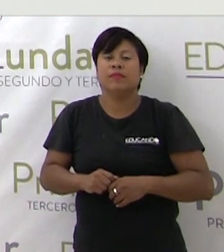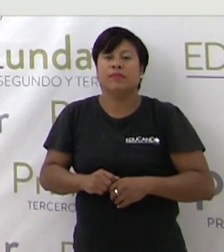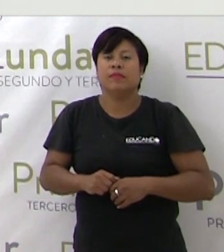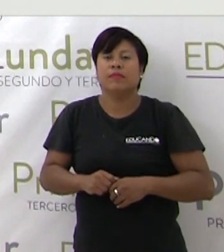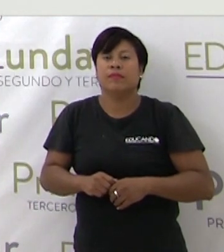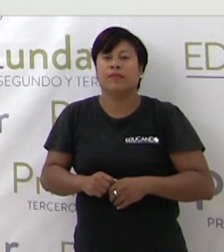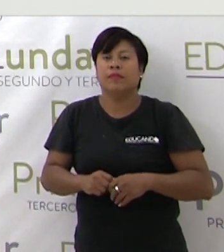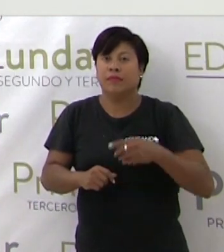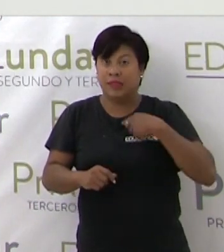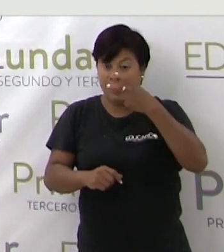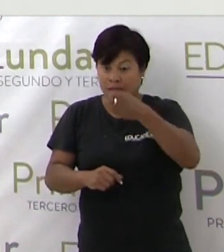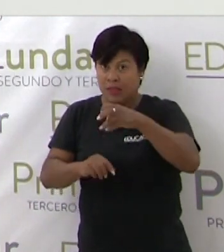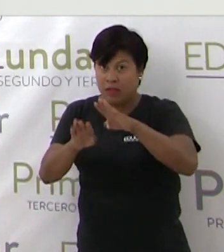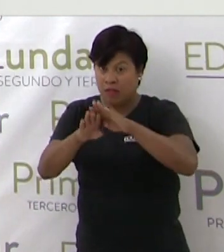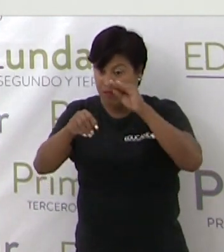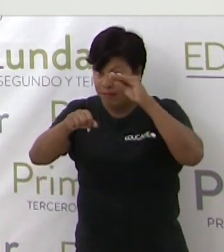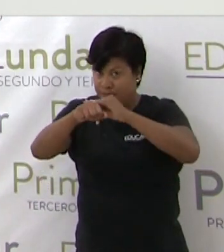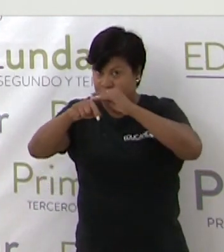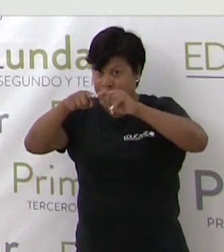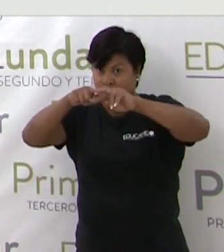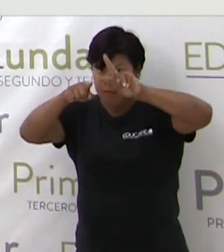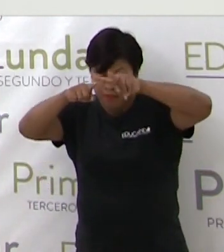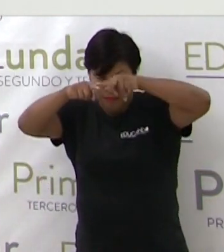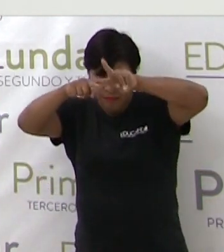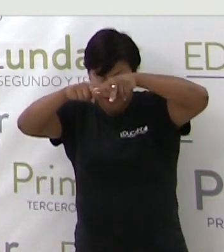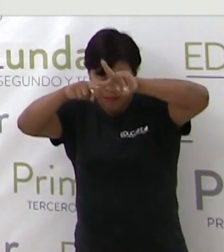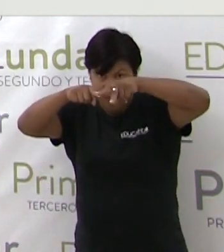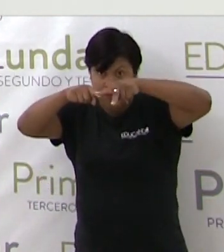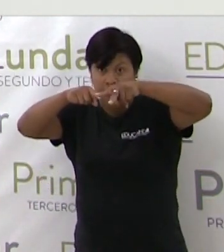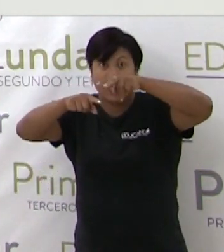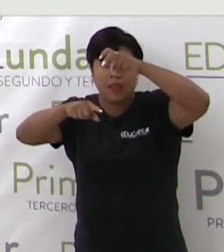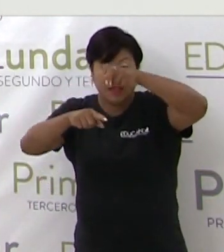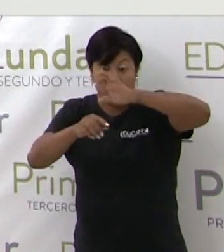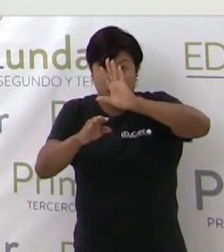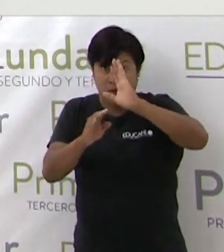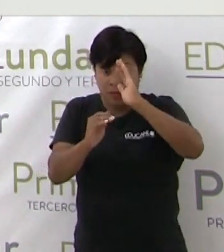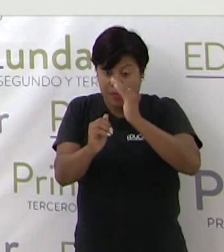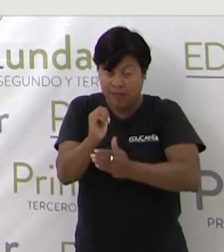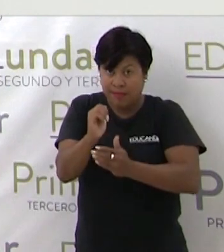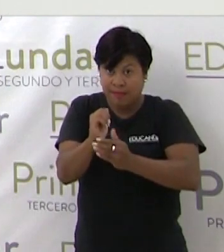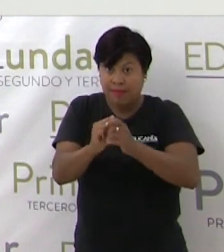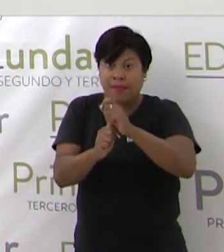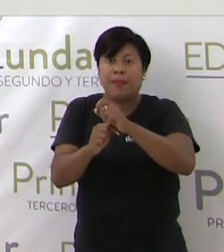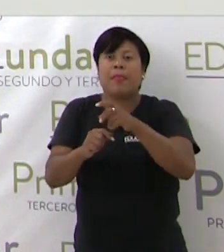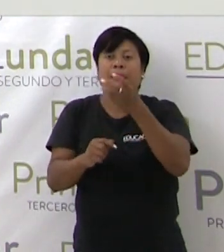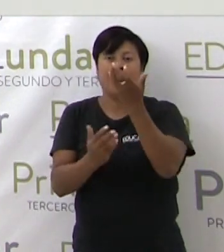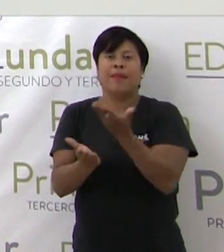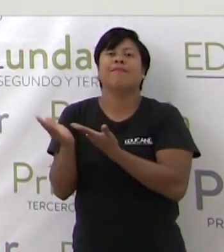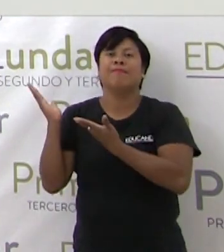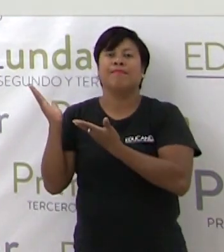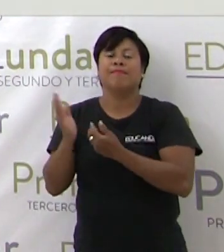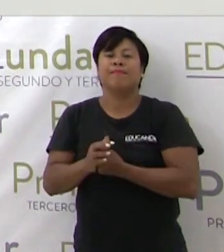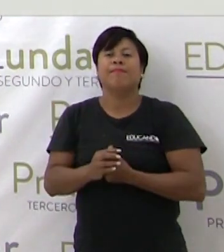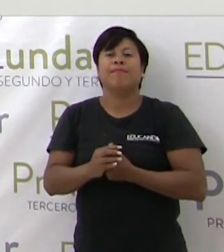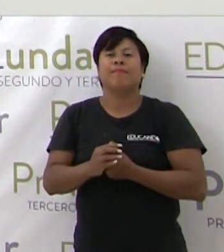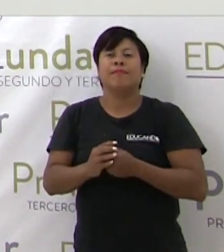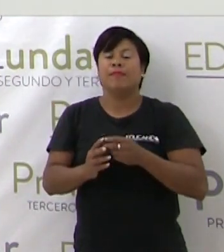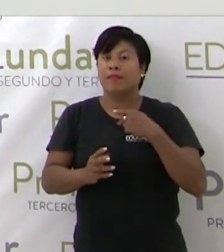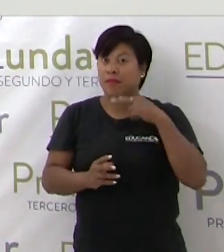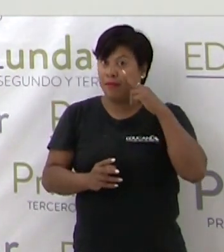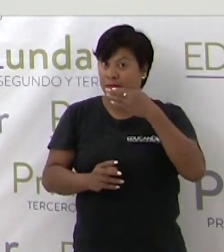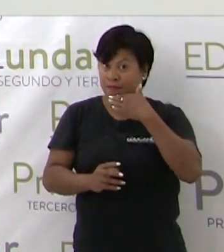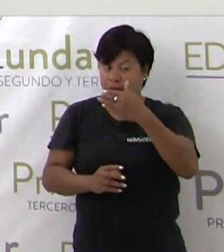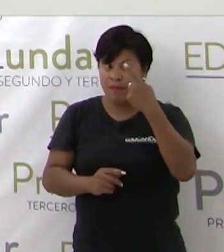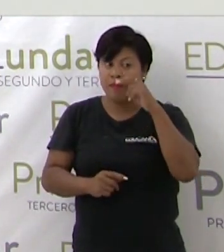lo estoy remarcando y al momento de hacer el corte, ahí está. Bueno, lo voy a remarcar bien para que se